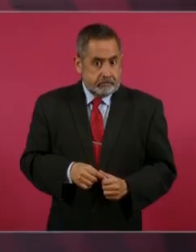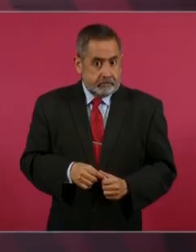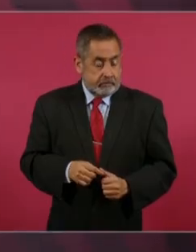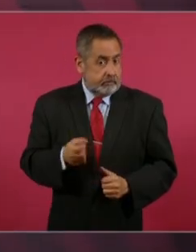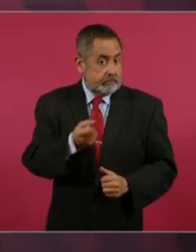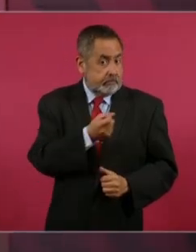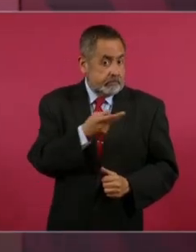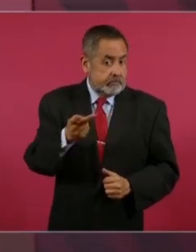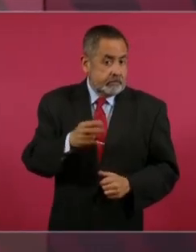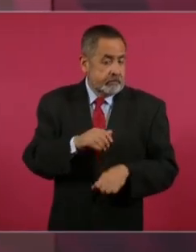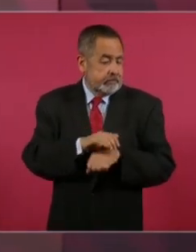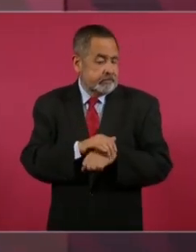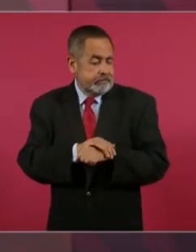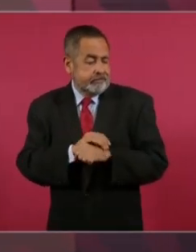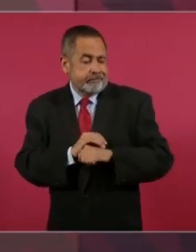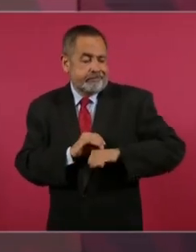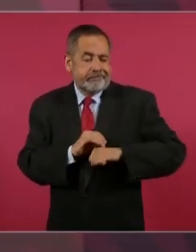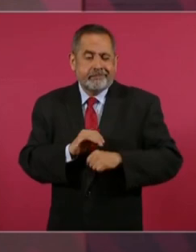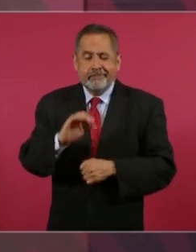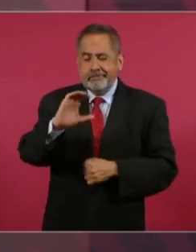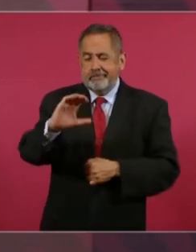allegados tenían hasta